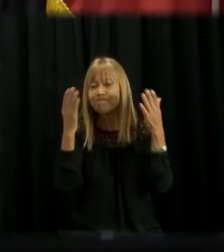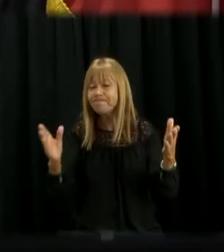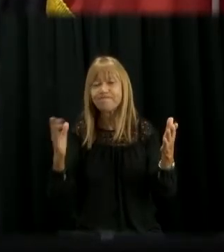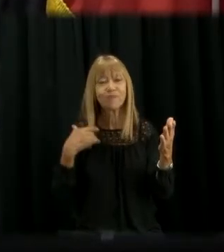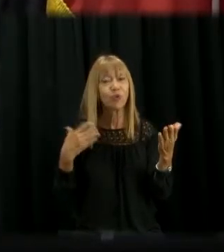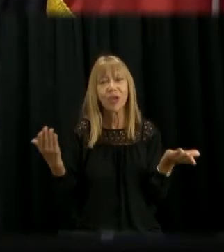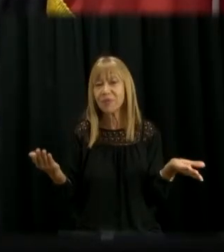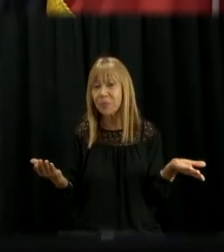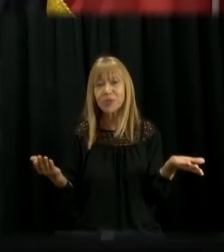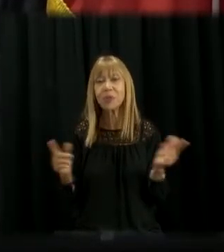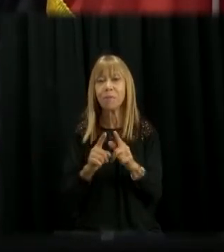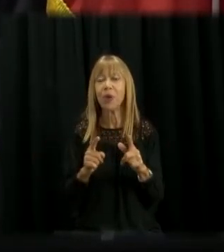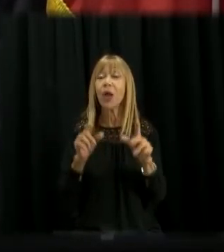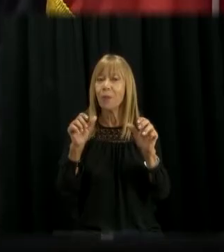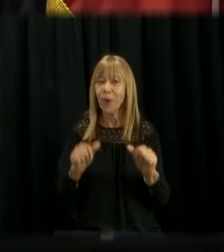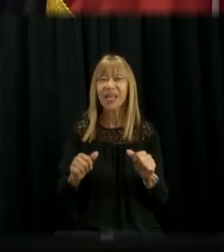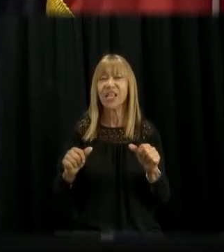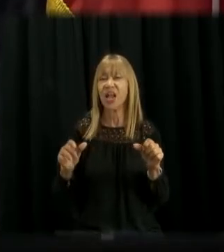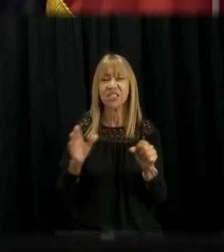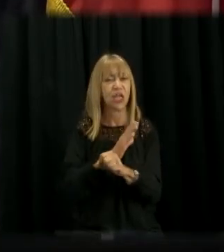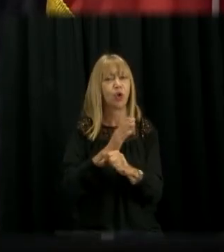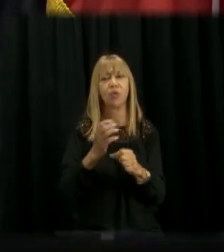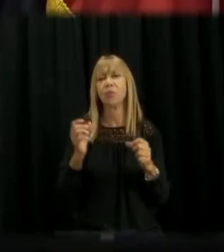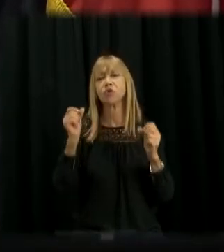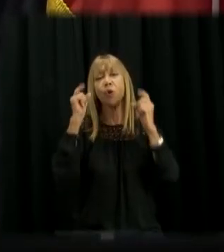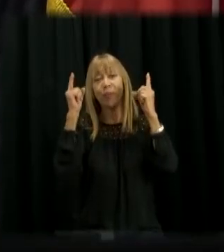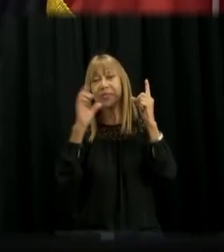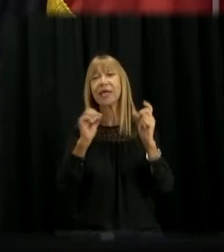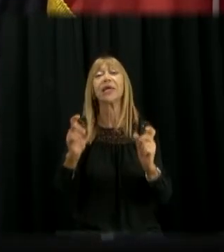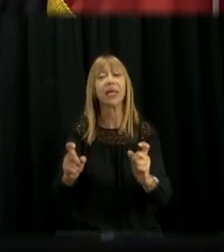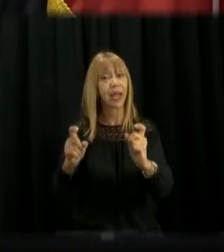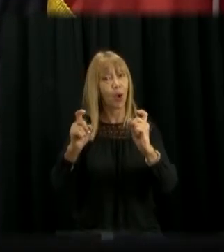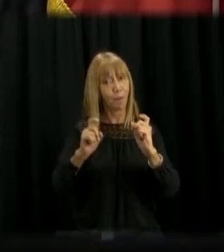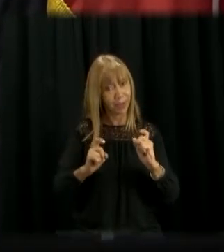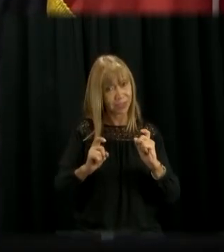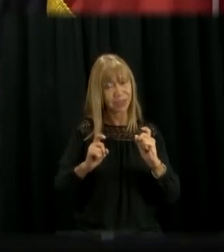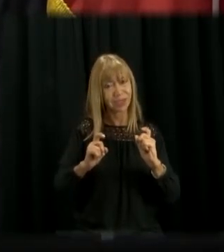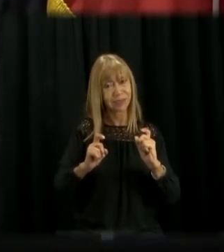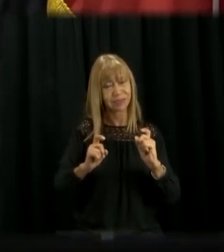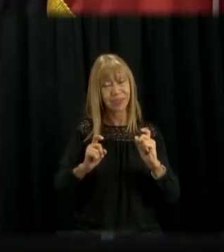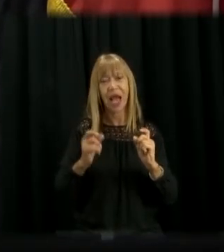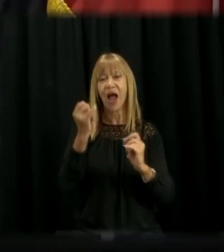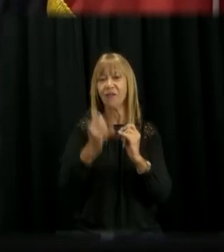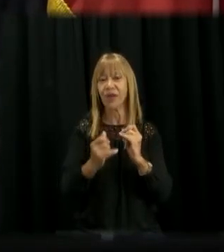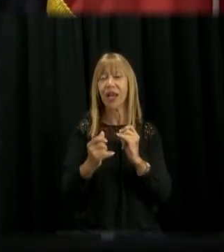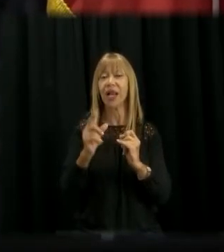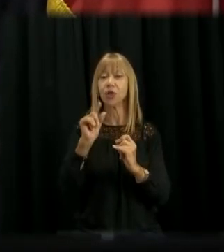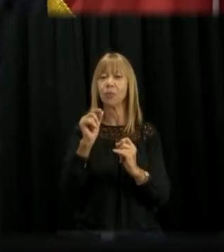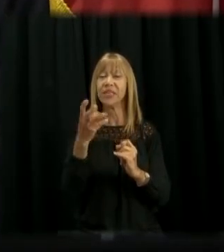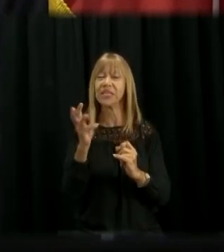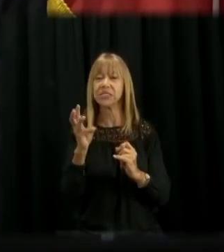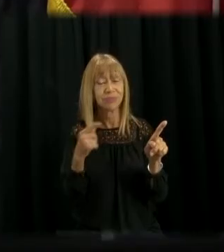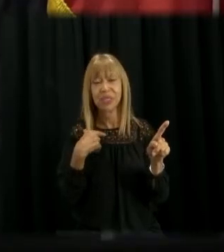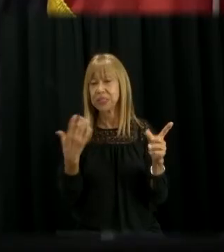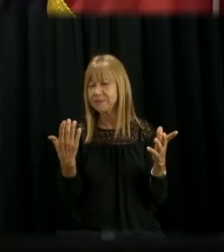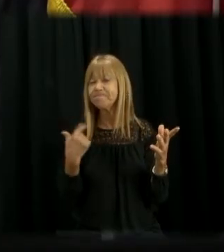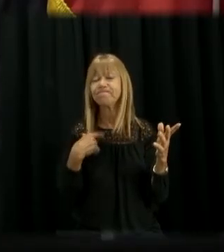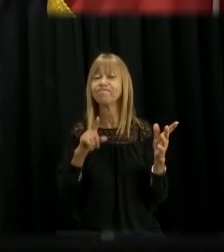inesperados, pero que pueden estar llenos de sorpresas y recompensas. Hacia el final de 2016 recibí una